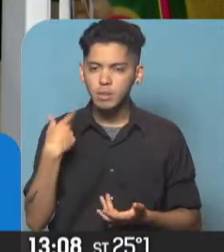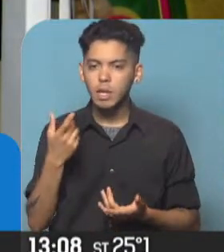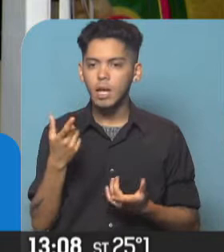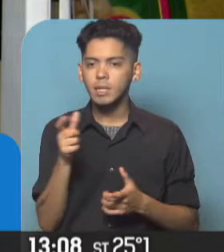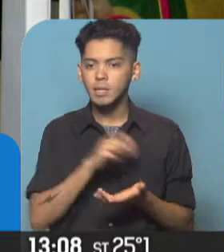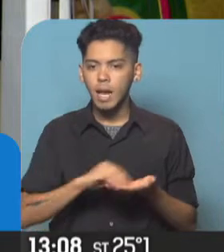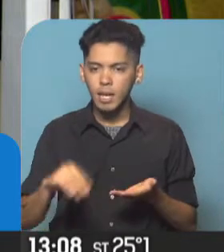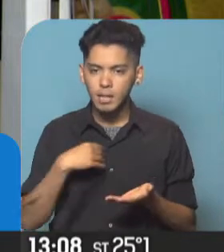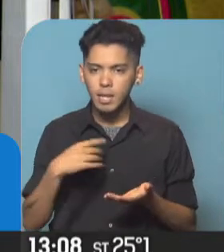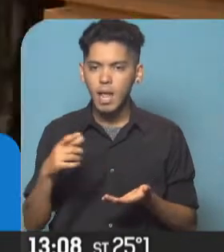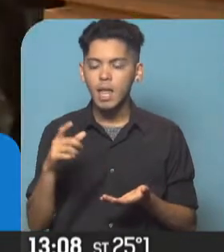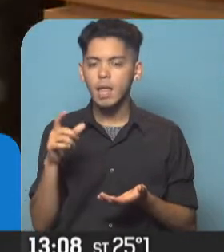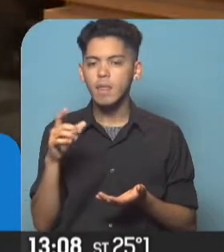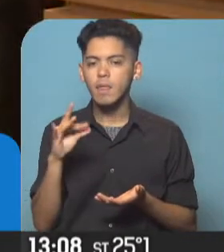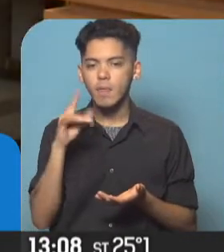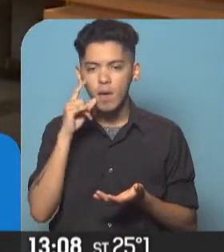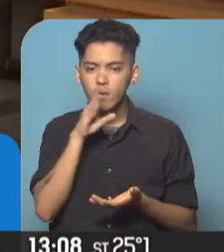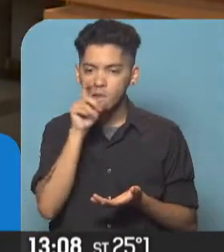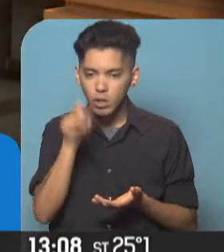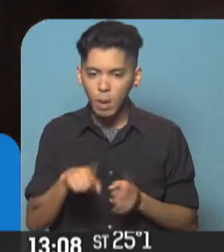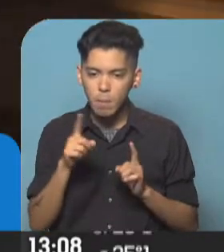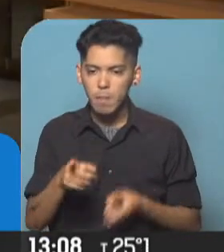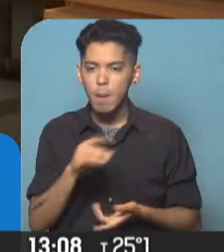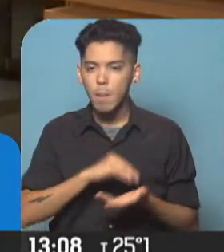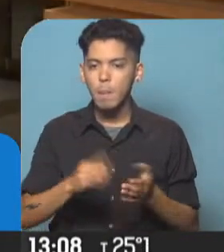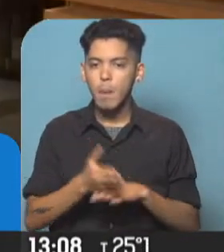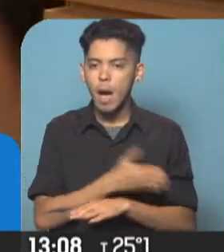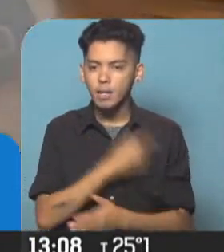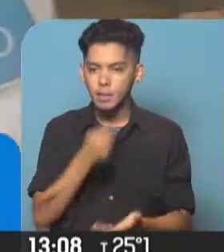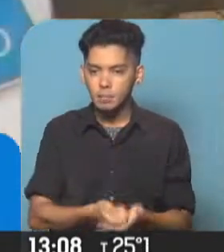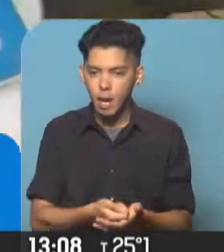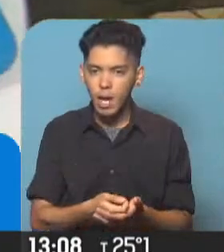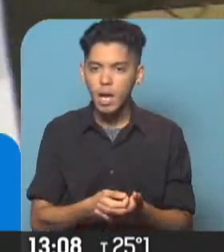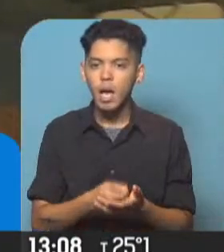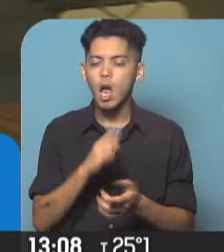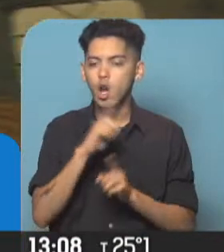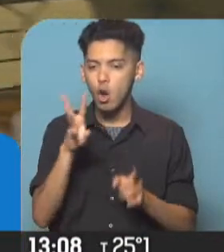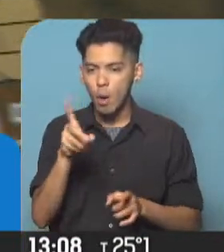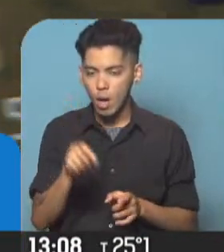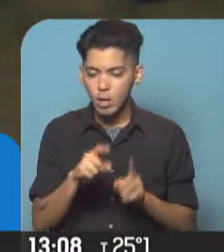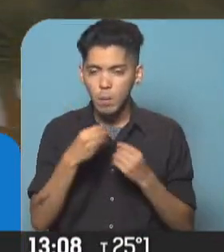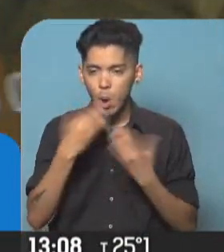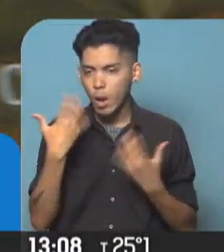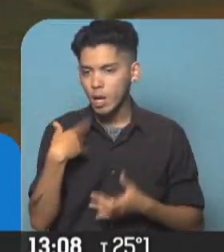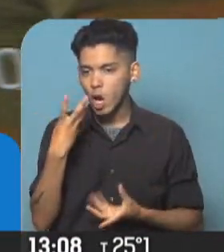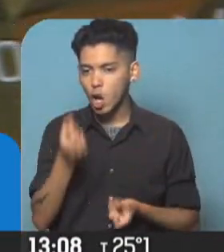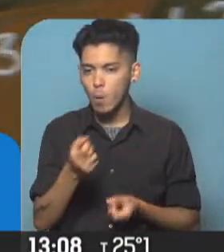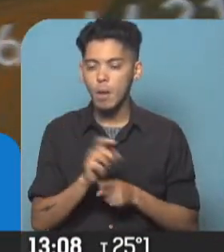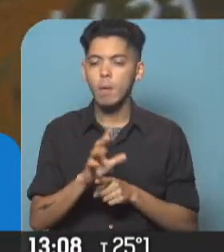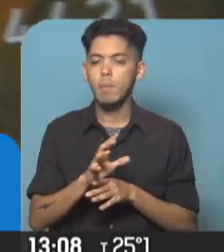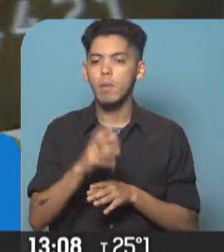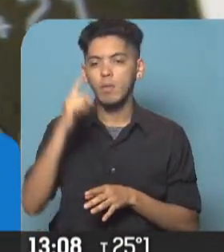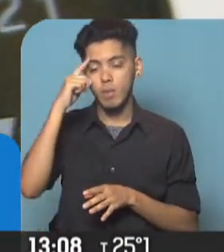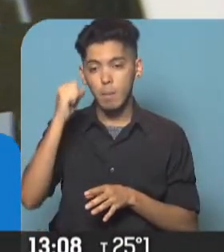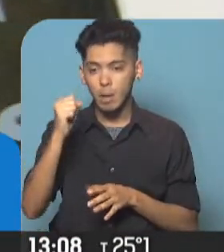pago, así como también tarjetas prepagas no bancarias u otros medios equivalentes en cualquier compra que supere el monto de 10